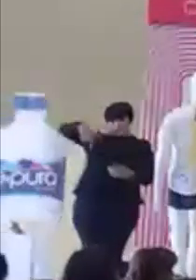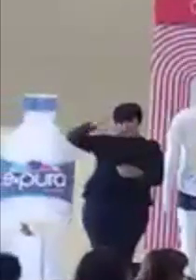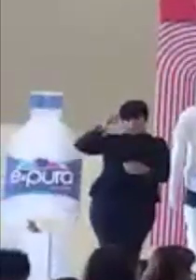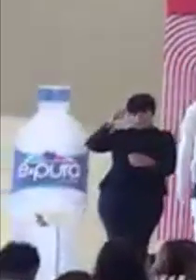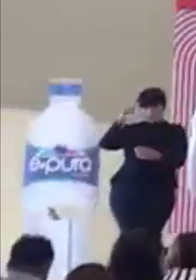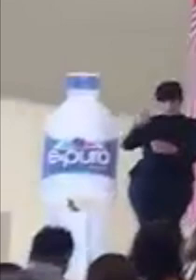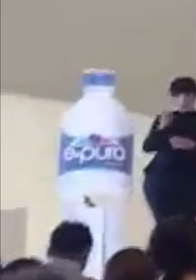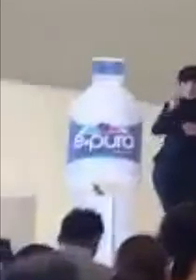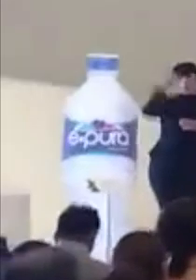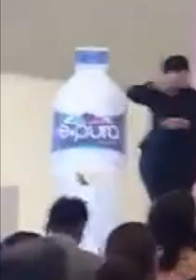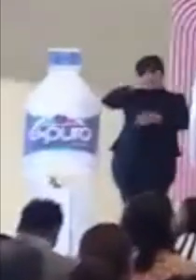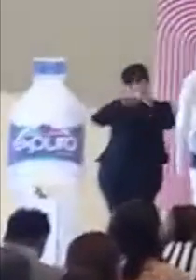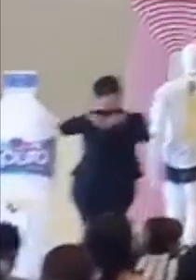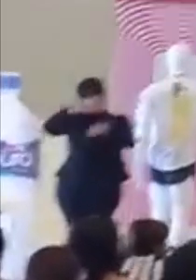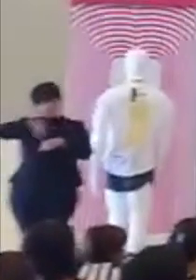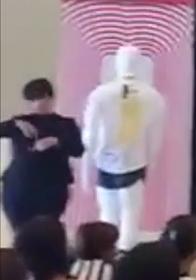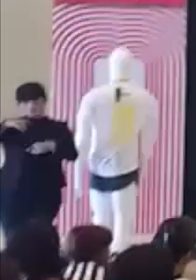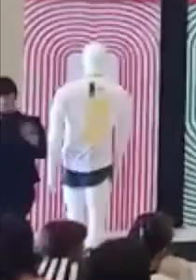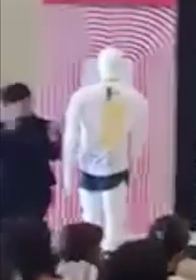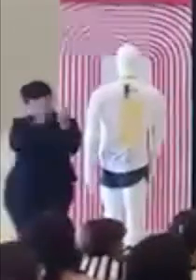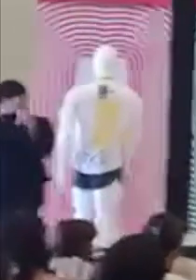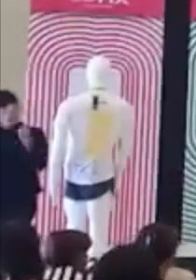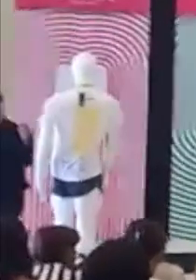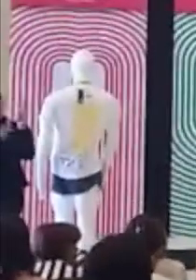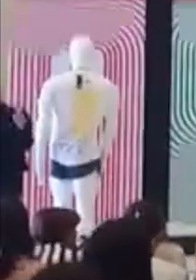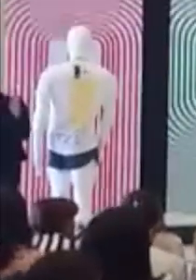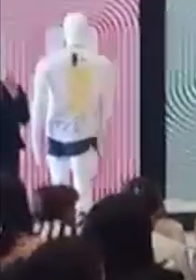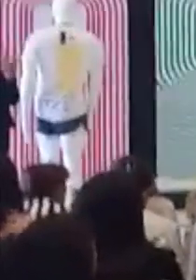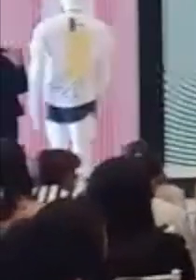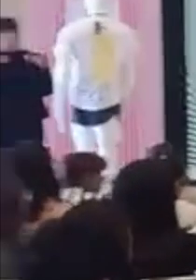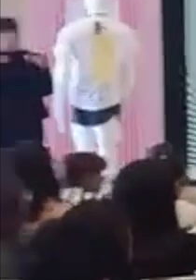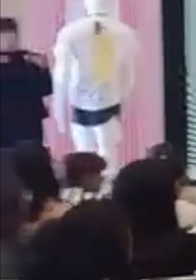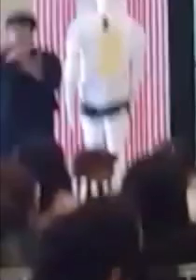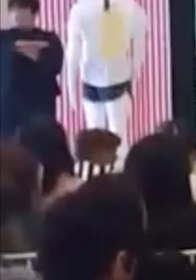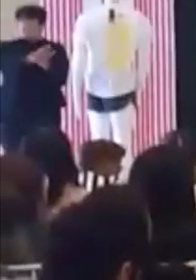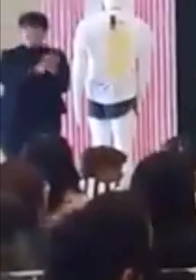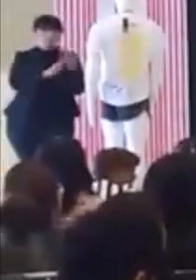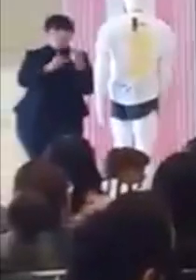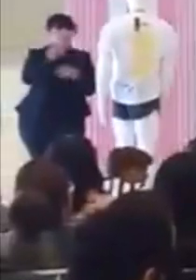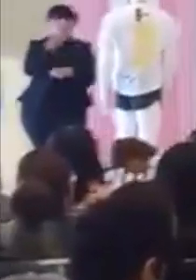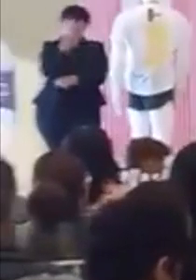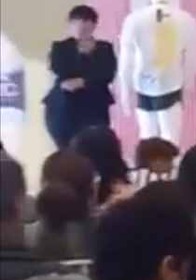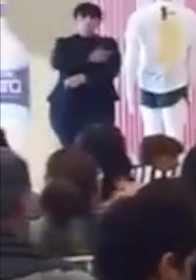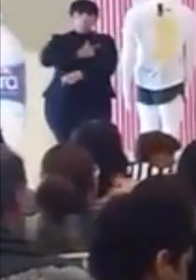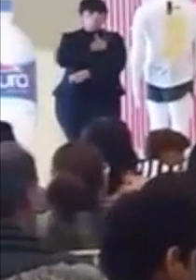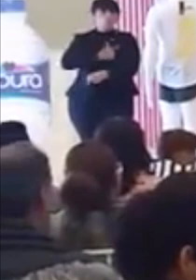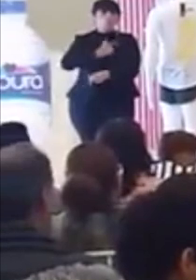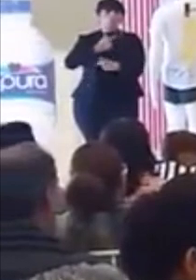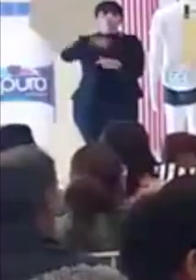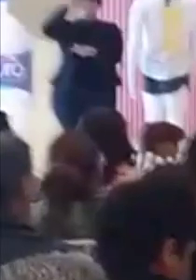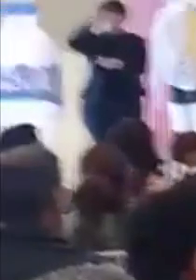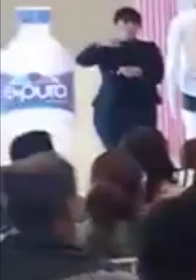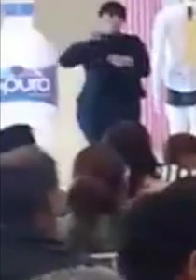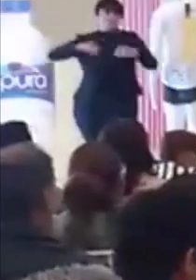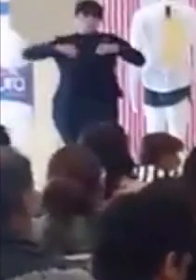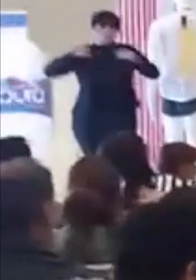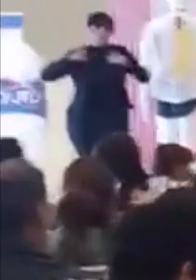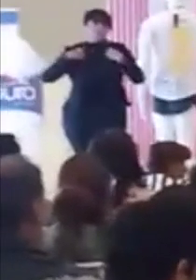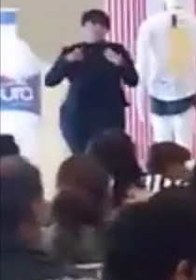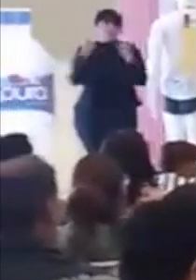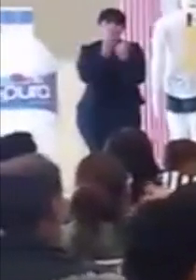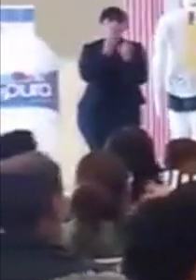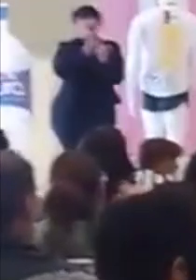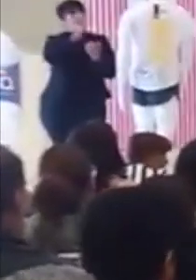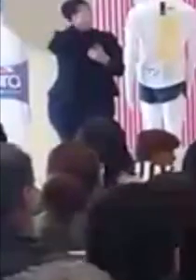olímpico y el etíope haile gebrselassie icono de las pruebas de maratón en su oportunidad josé ramón amieva mencionó que el evento